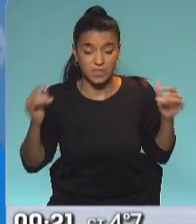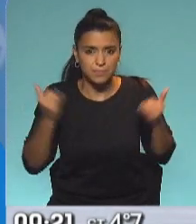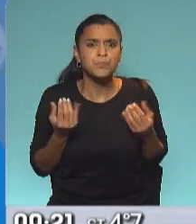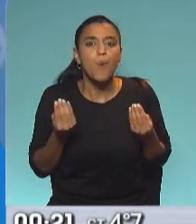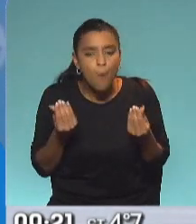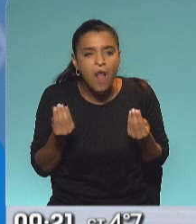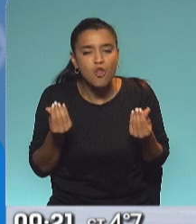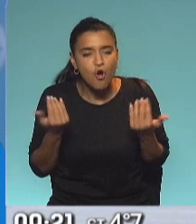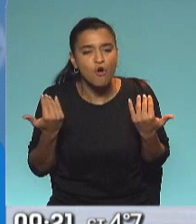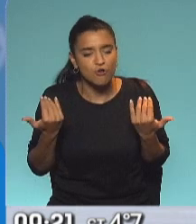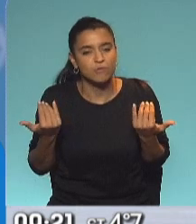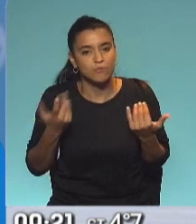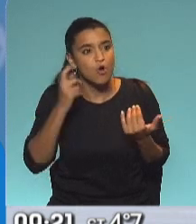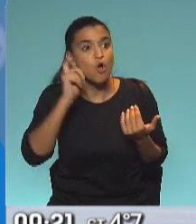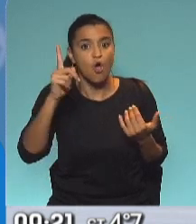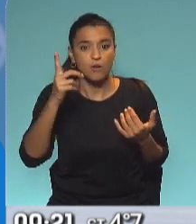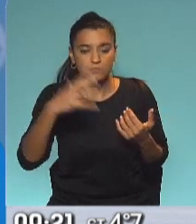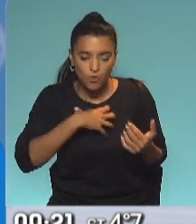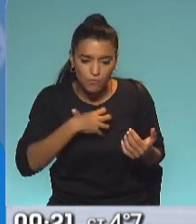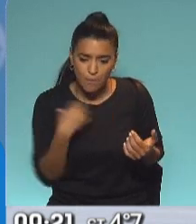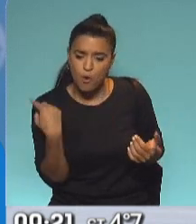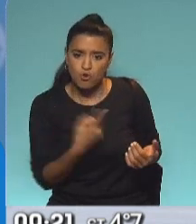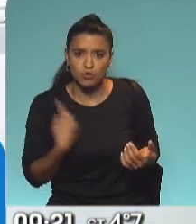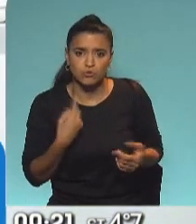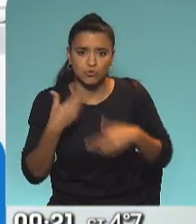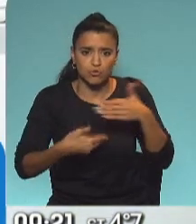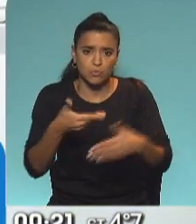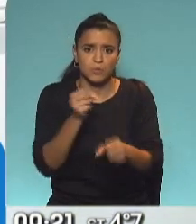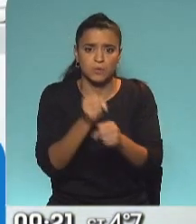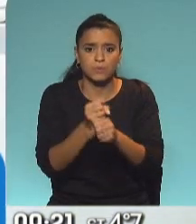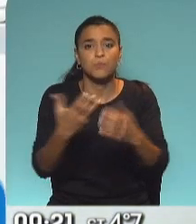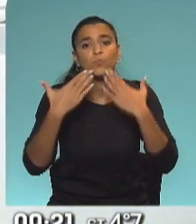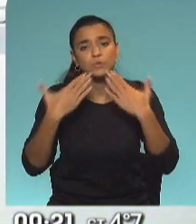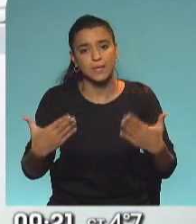Valoremos lo que logramos, confiemos en nosotros y sigamos trabajando. Muchas gracias.